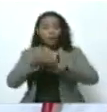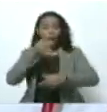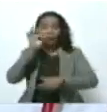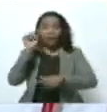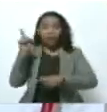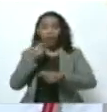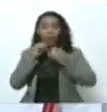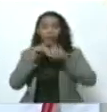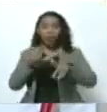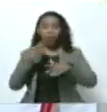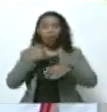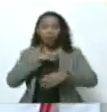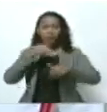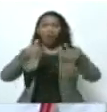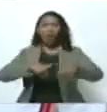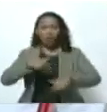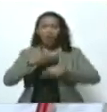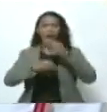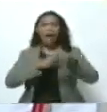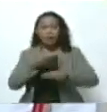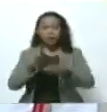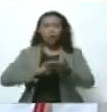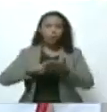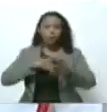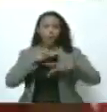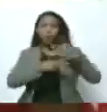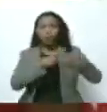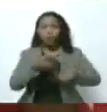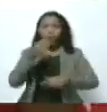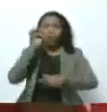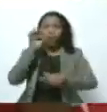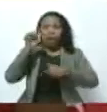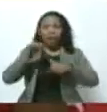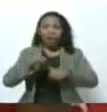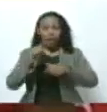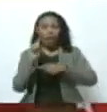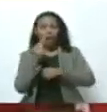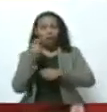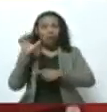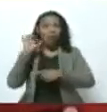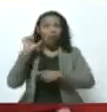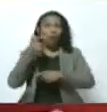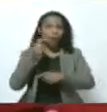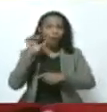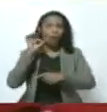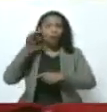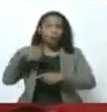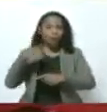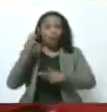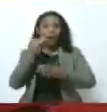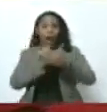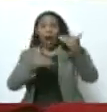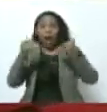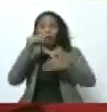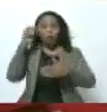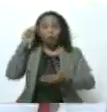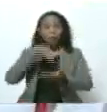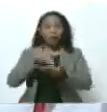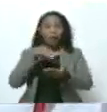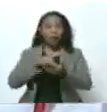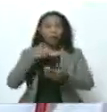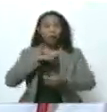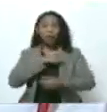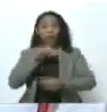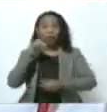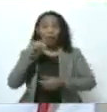perdió. Hemos hecho un esfuerzo por recuperar la producción de café en el eje Guarenas, Guatire, Altos Mirandinos. Y también el